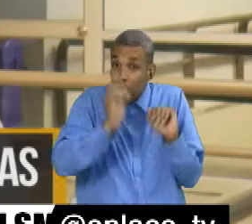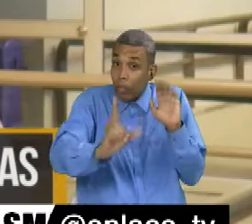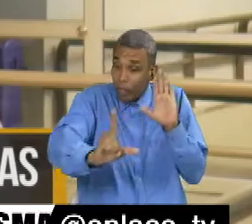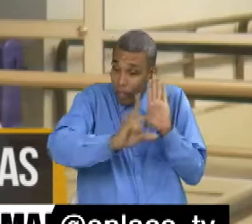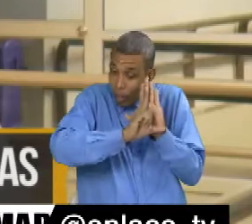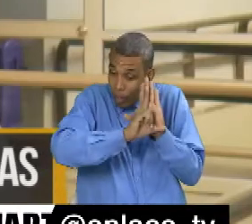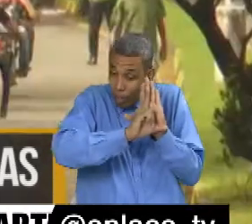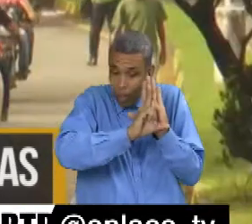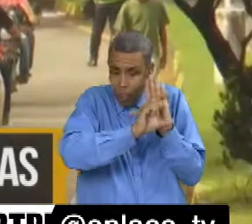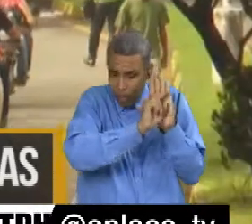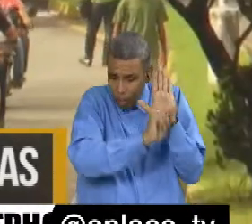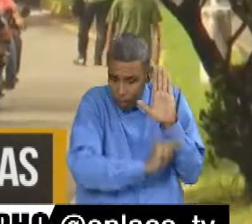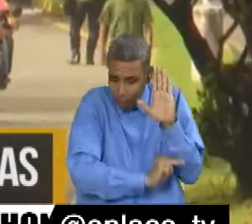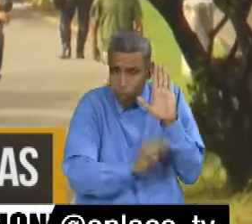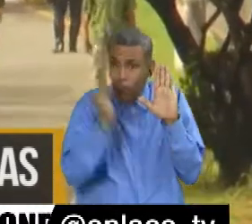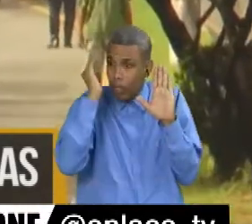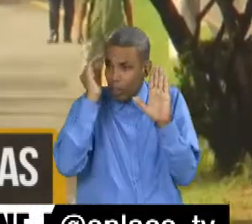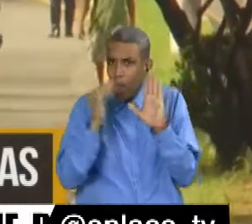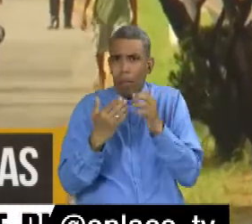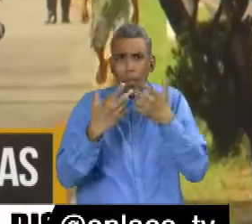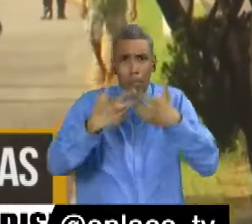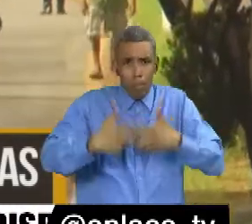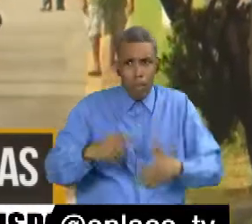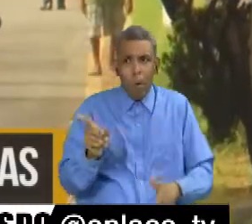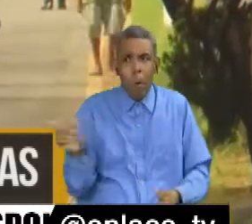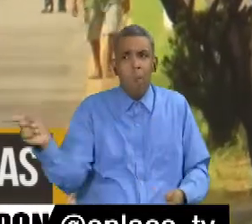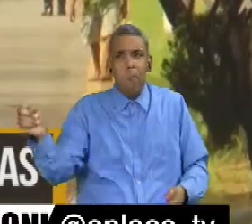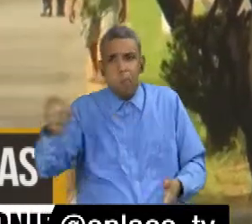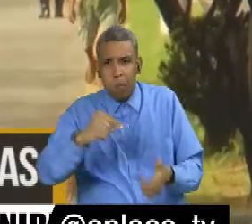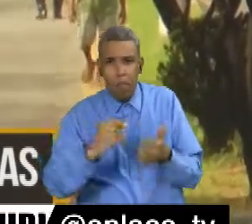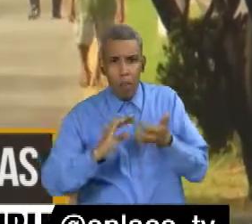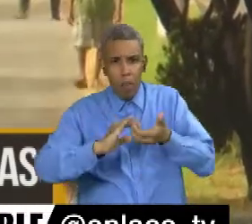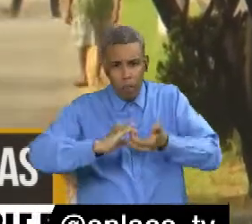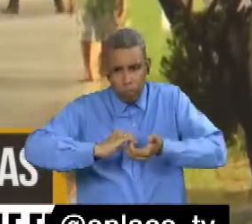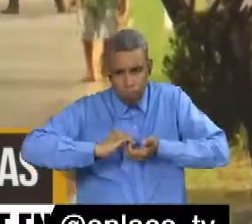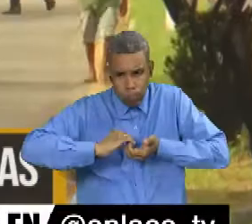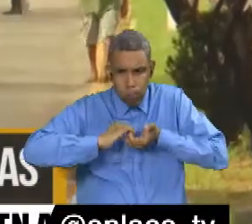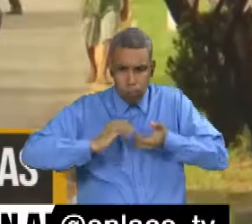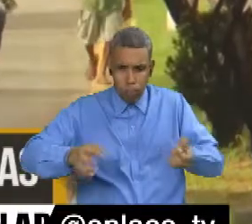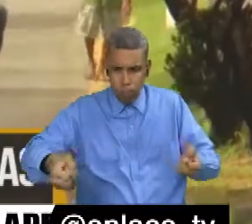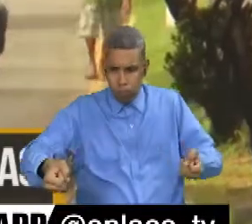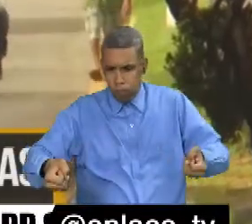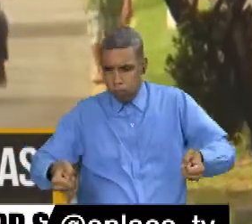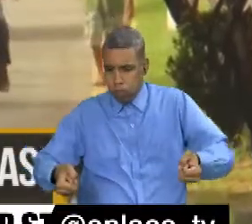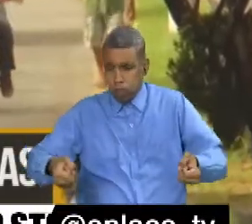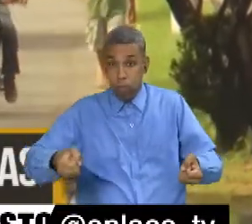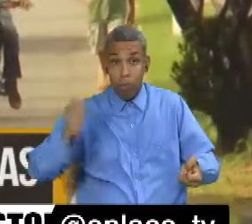mí me parece que ellos tienen que advertirle a